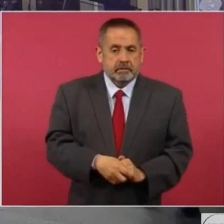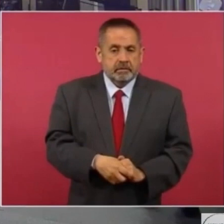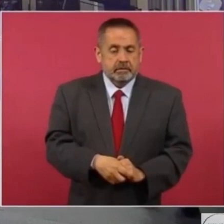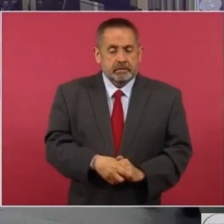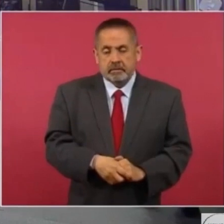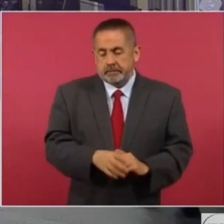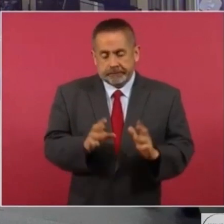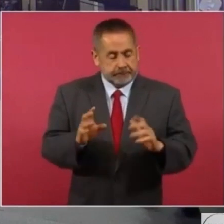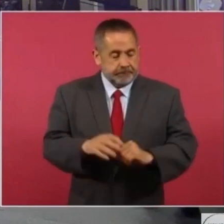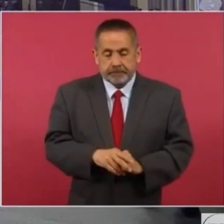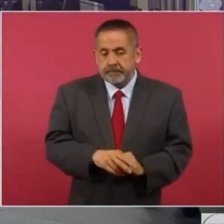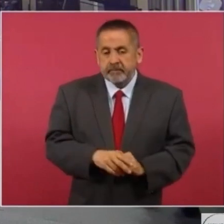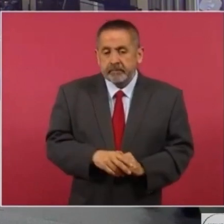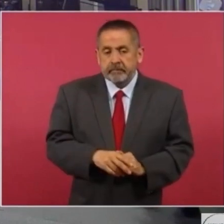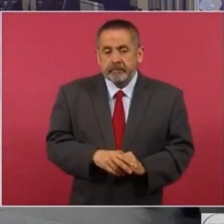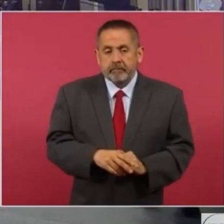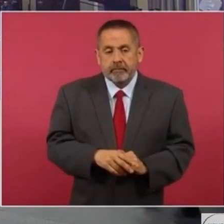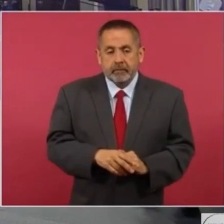Estaban